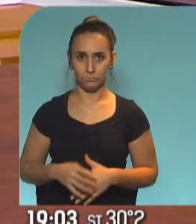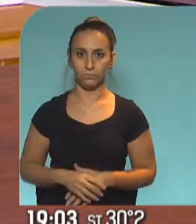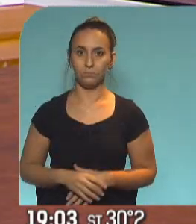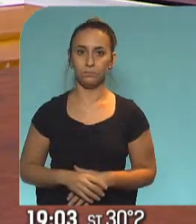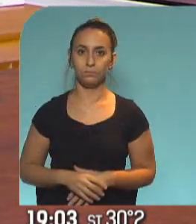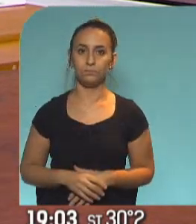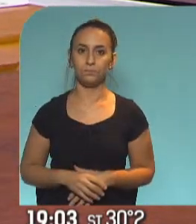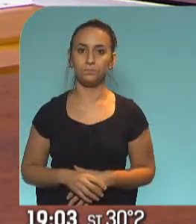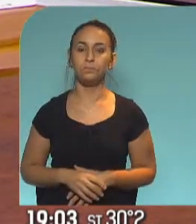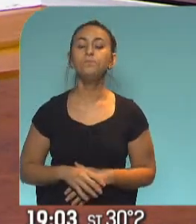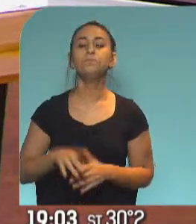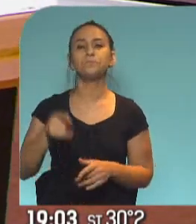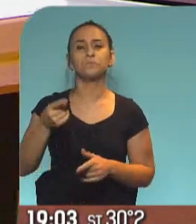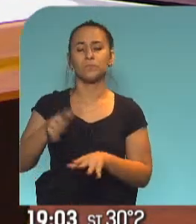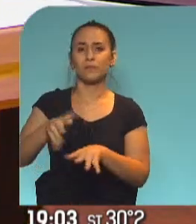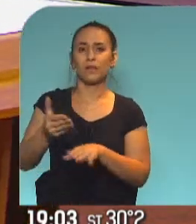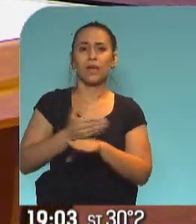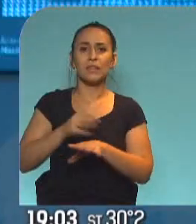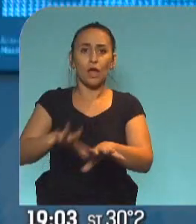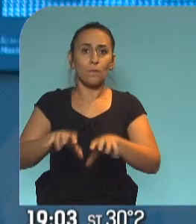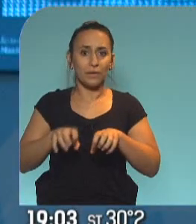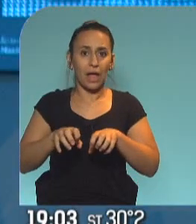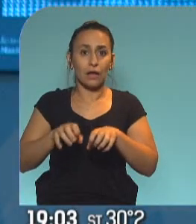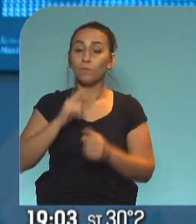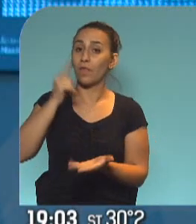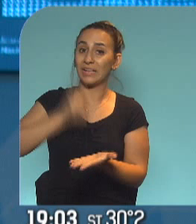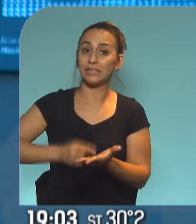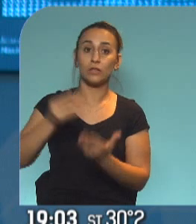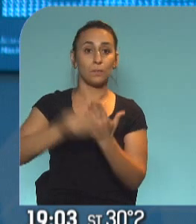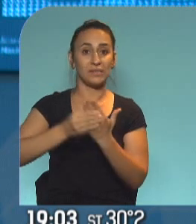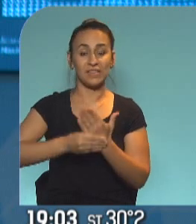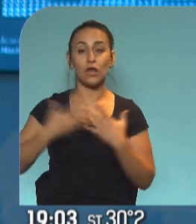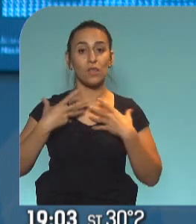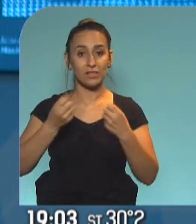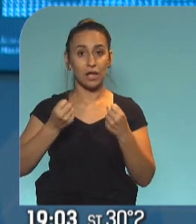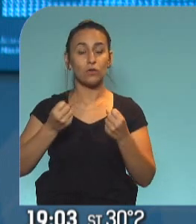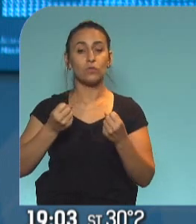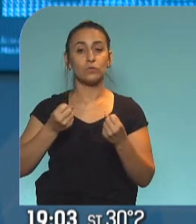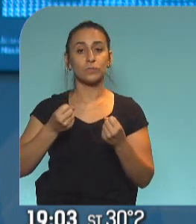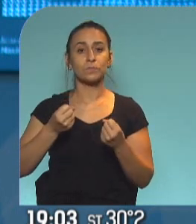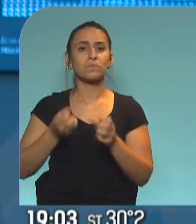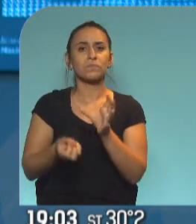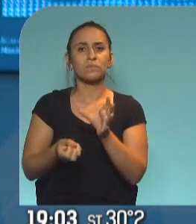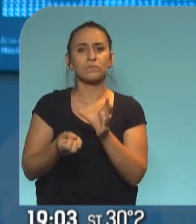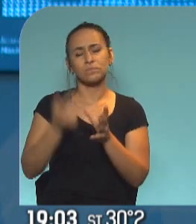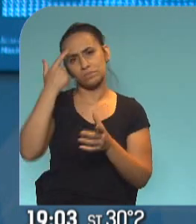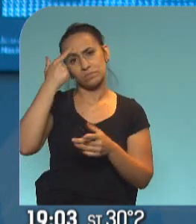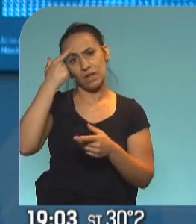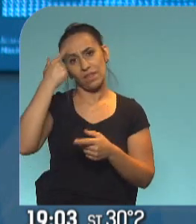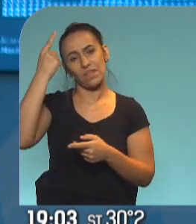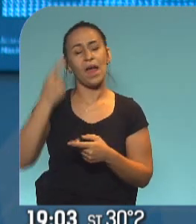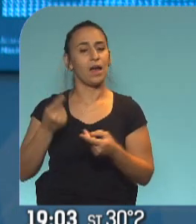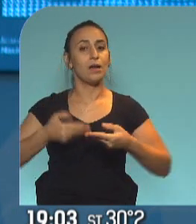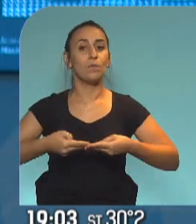A partir de lo que se conoció bien temprano hoy, una decisión del Ministerio de Salud de elaborar, publicar